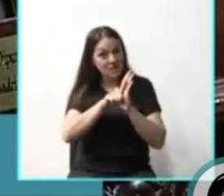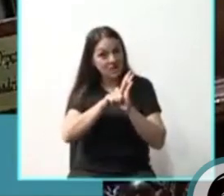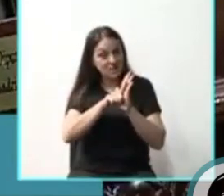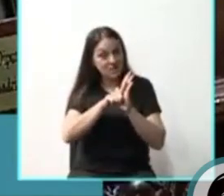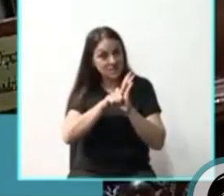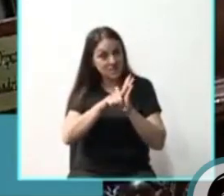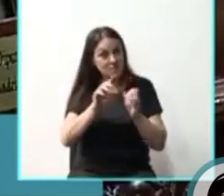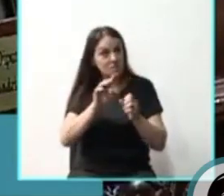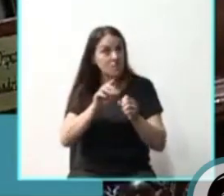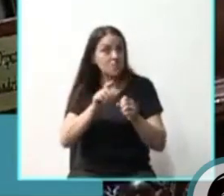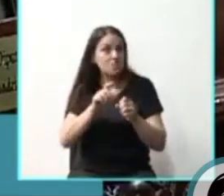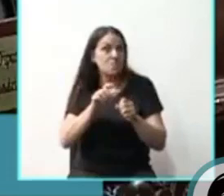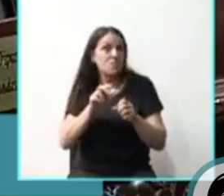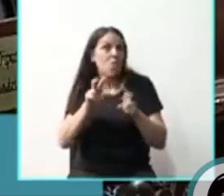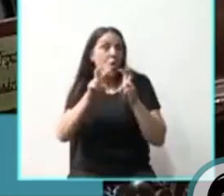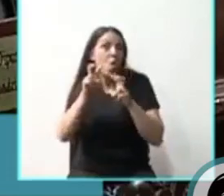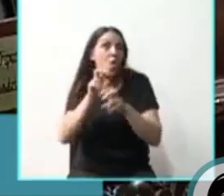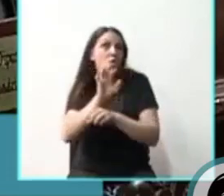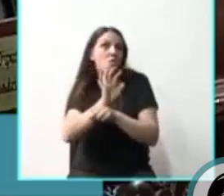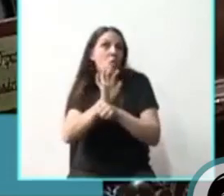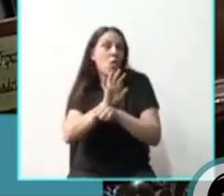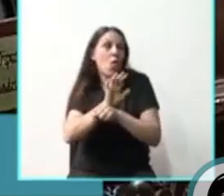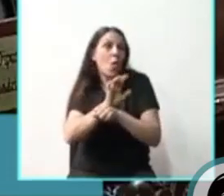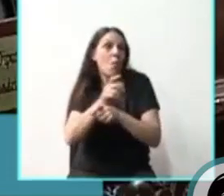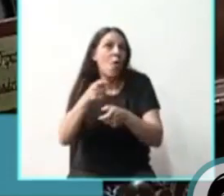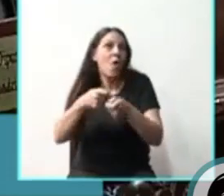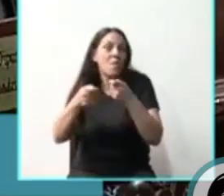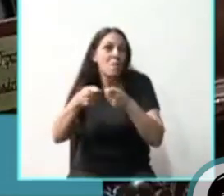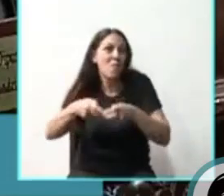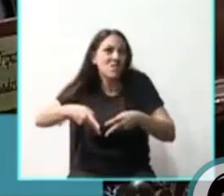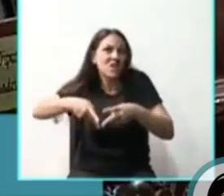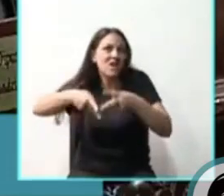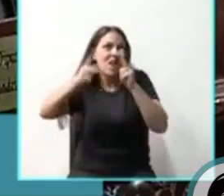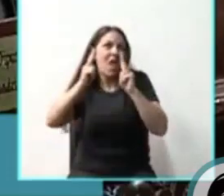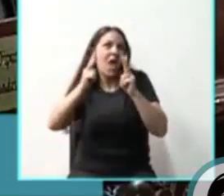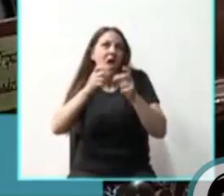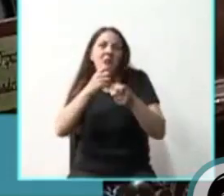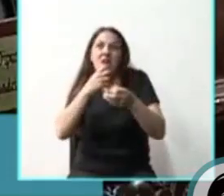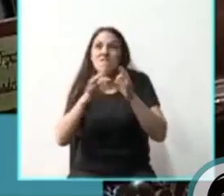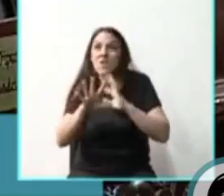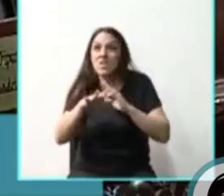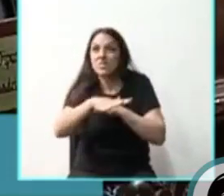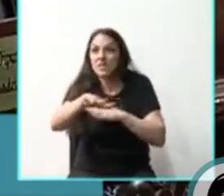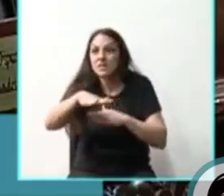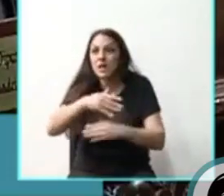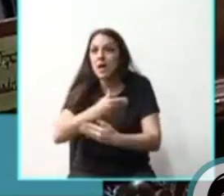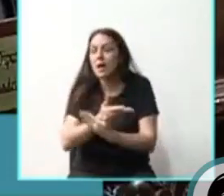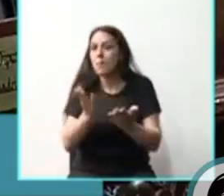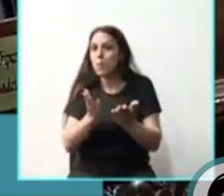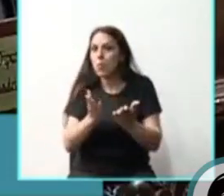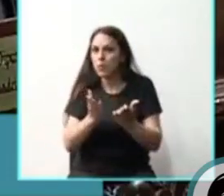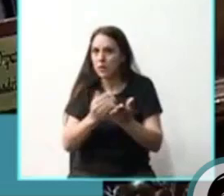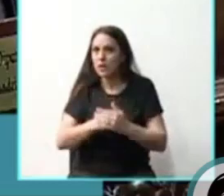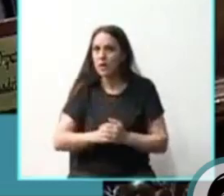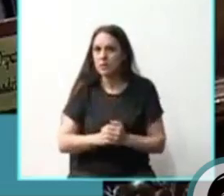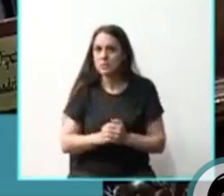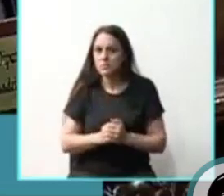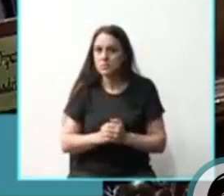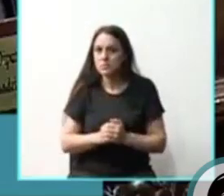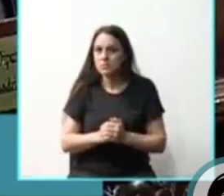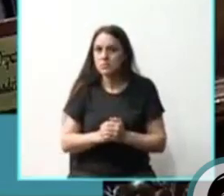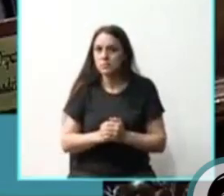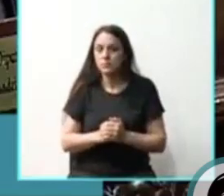gran inmobiliaria que posibilitó toda la privatización de las tierras públicas que es la agencia de bienes